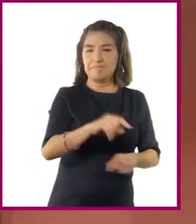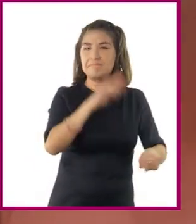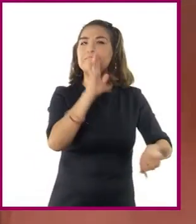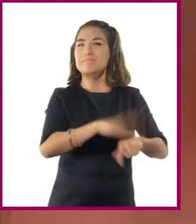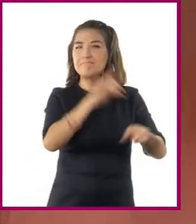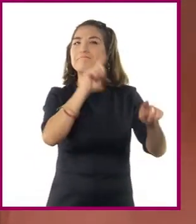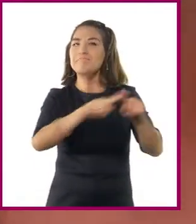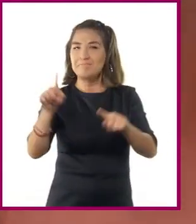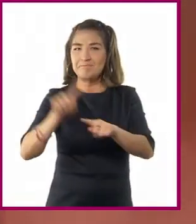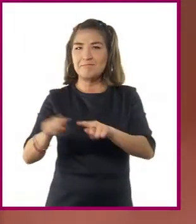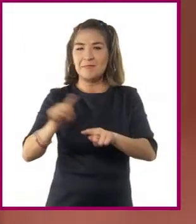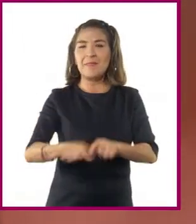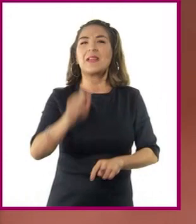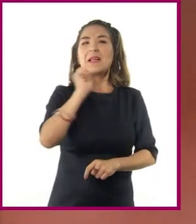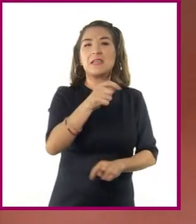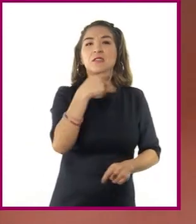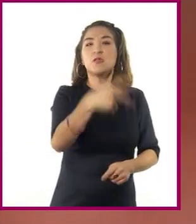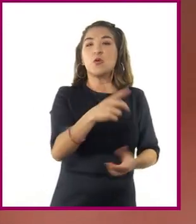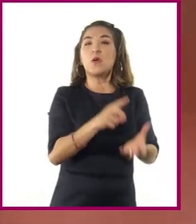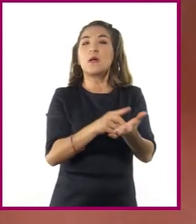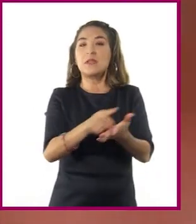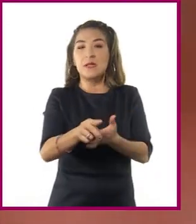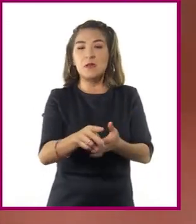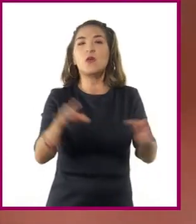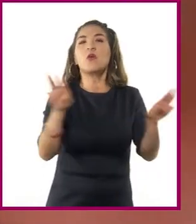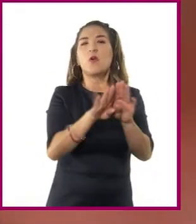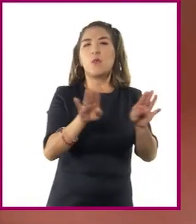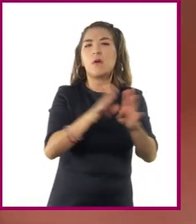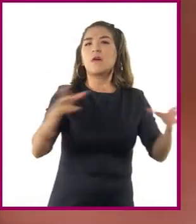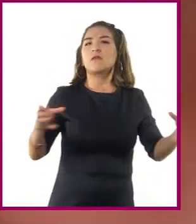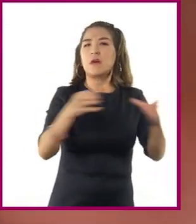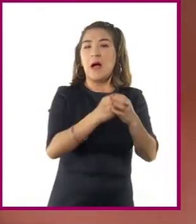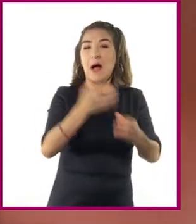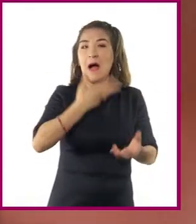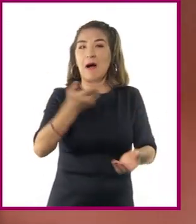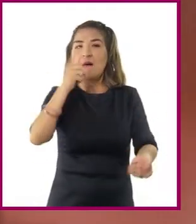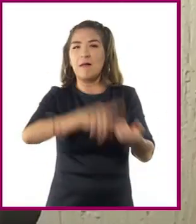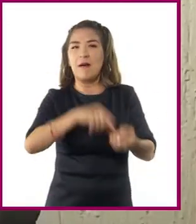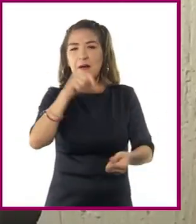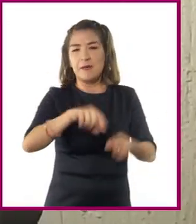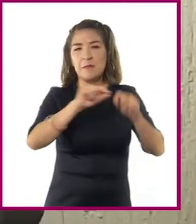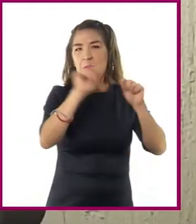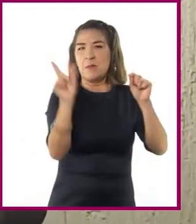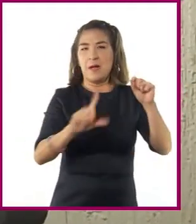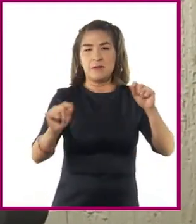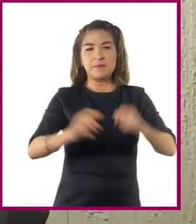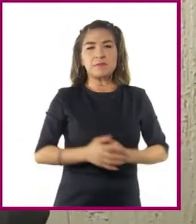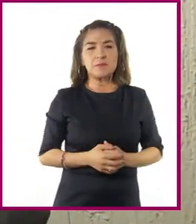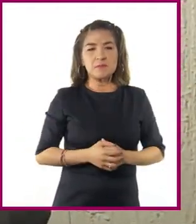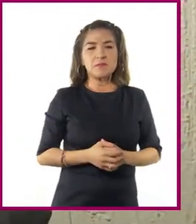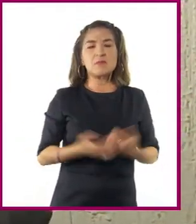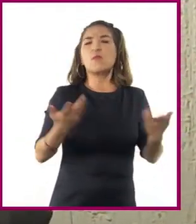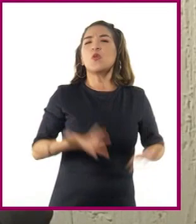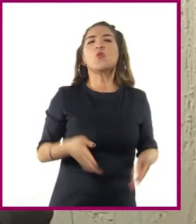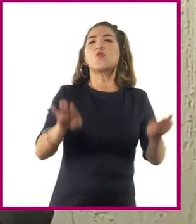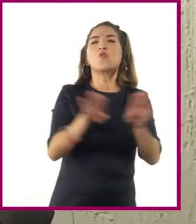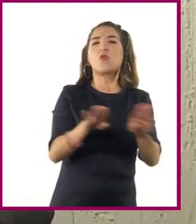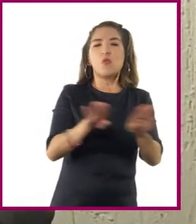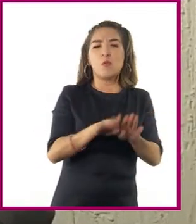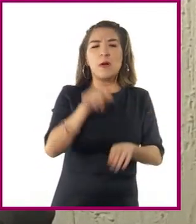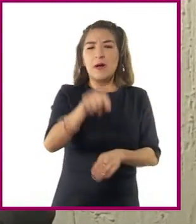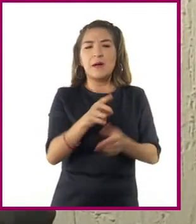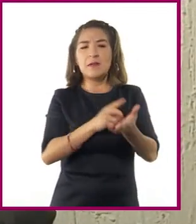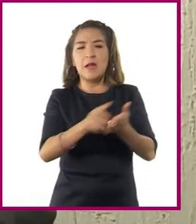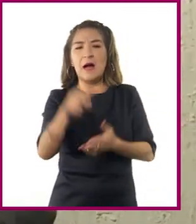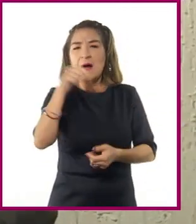sí. Una parte del derecho es el conjunto de leyes que existen en nuestro país. ¿Y cómo es que tenemos este derecho